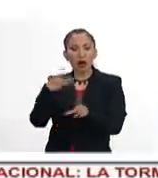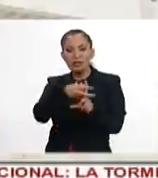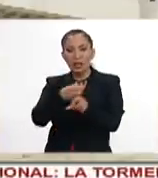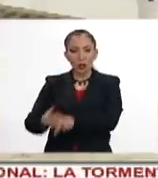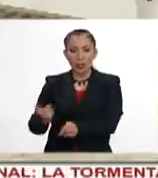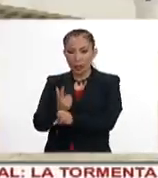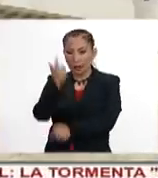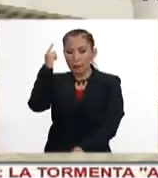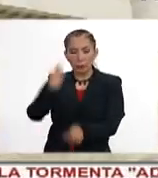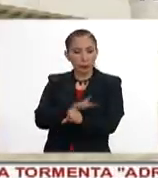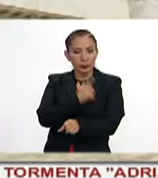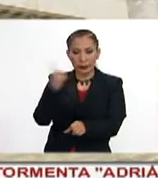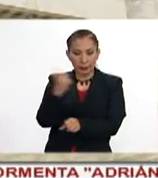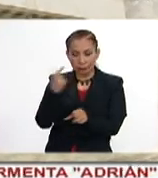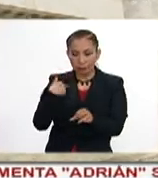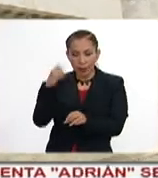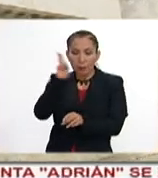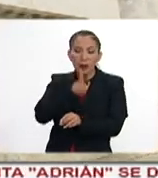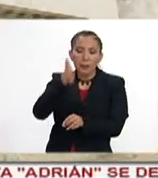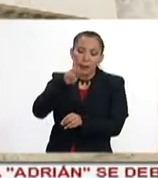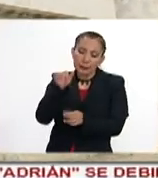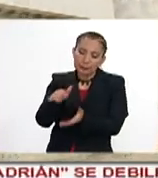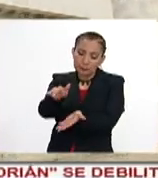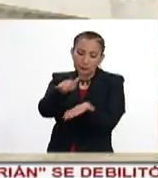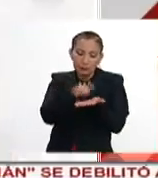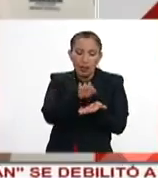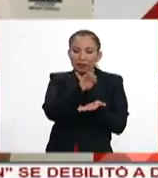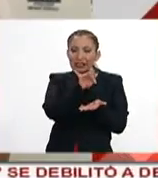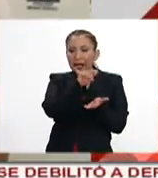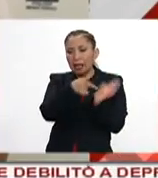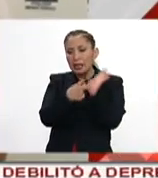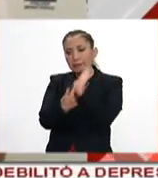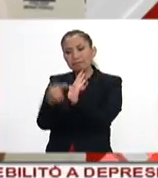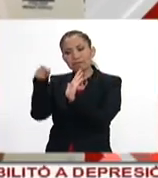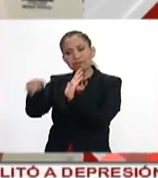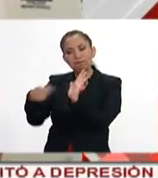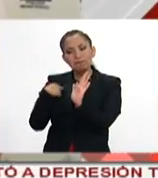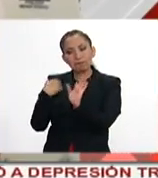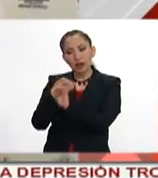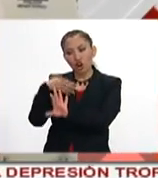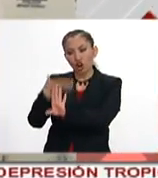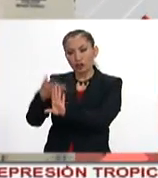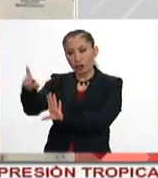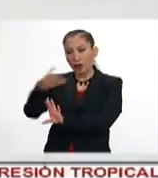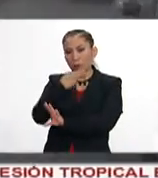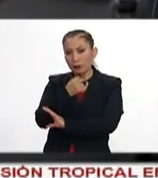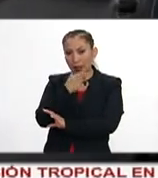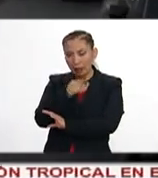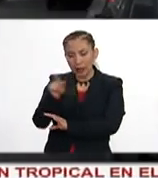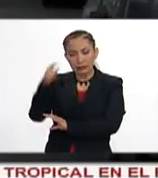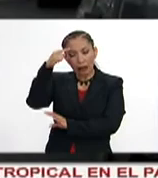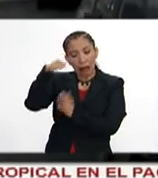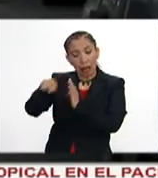secuestro agravado. Esto después de las pruebas que presentó la Fiscalía General del Estado en su contra. Se presume que este hombre